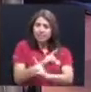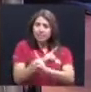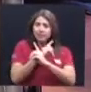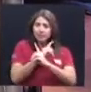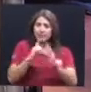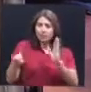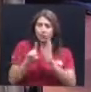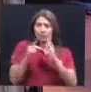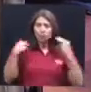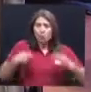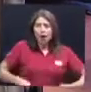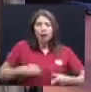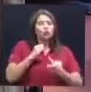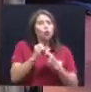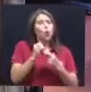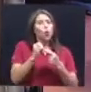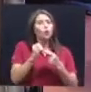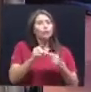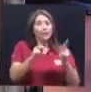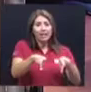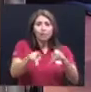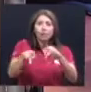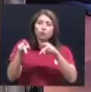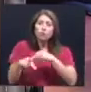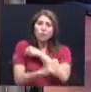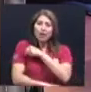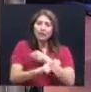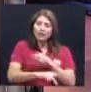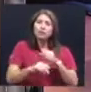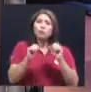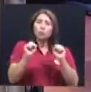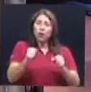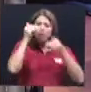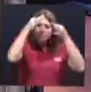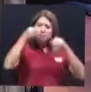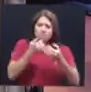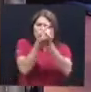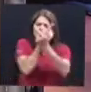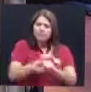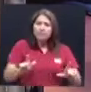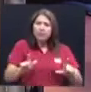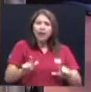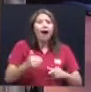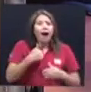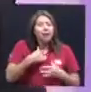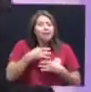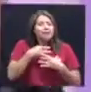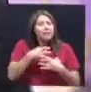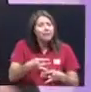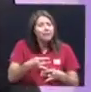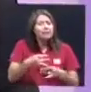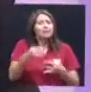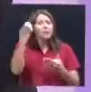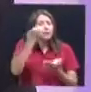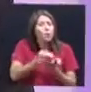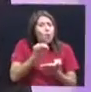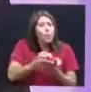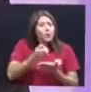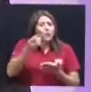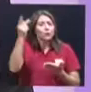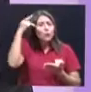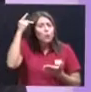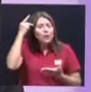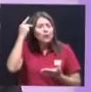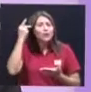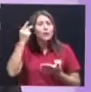humanos y de la libre determinación de los pueblos hay intereses económicos militares coloniales neocoloniales como lo queramos